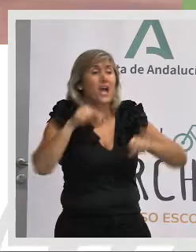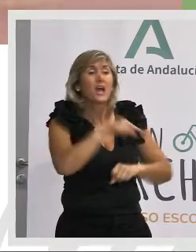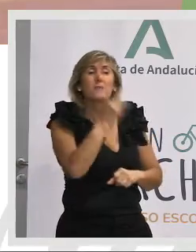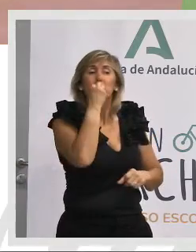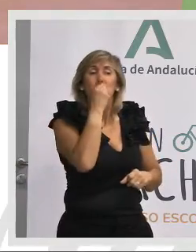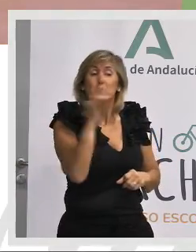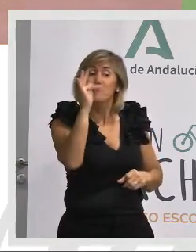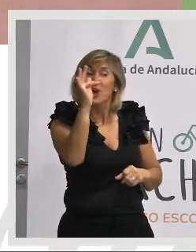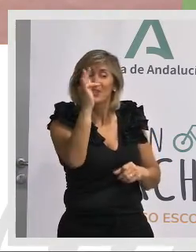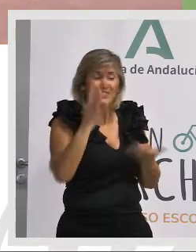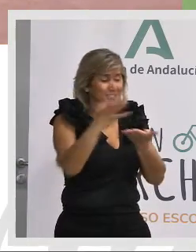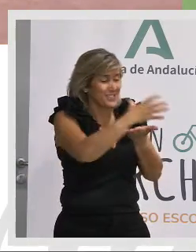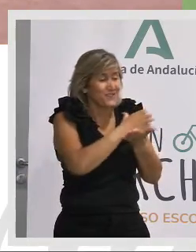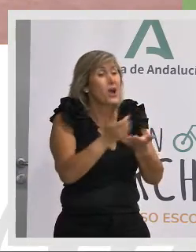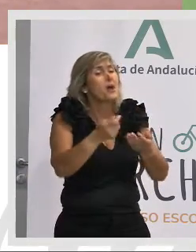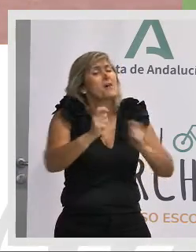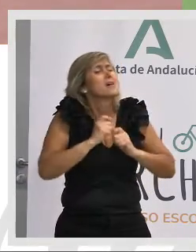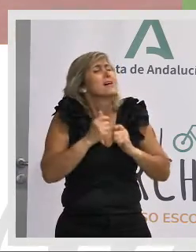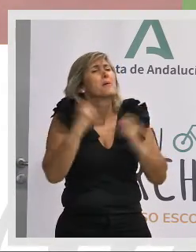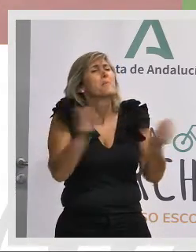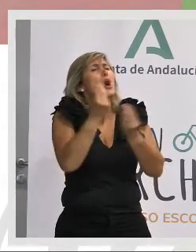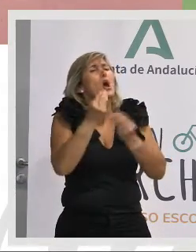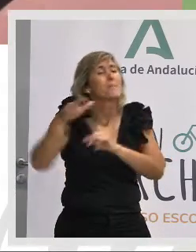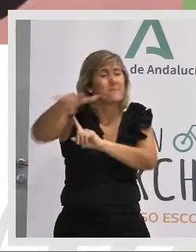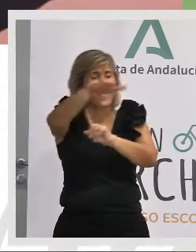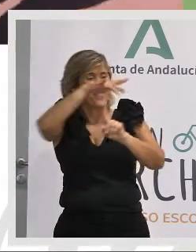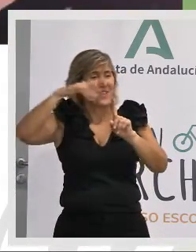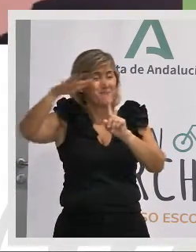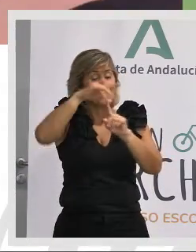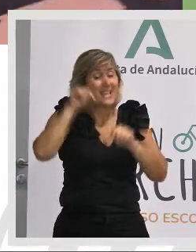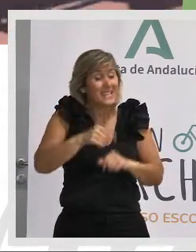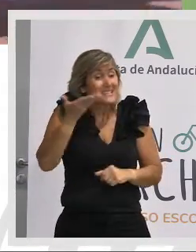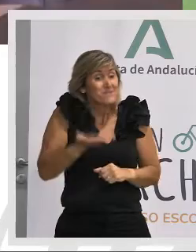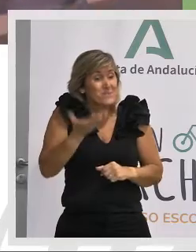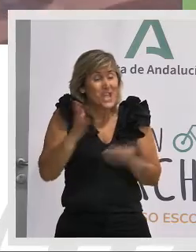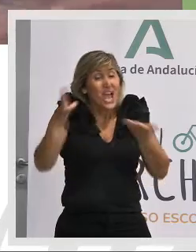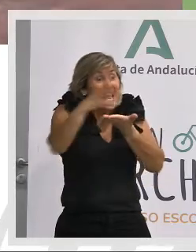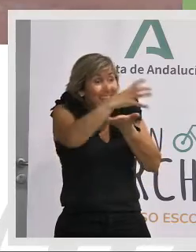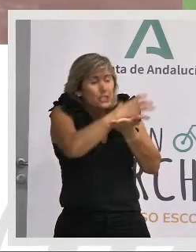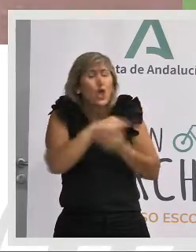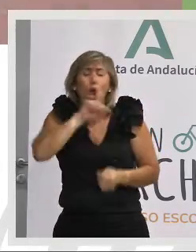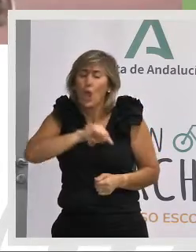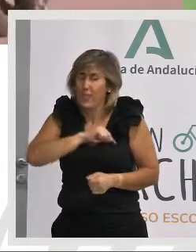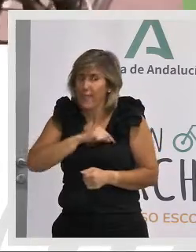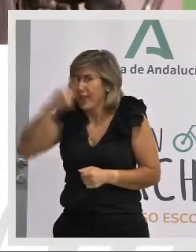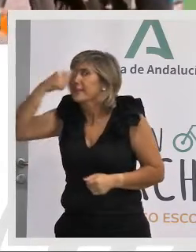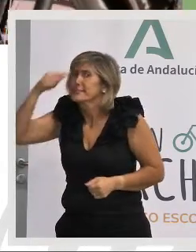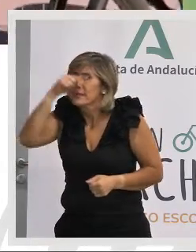nuestra salud y además mejora el medio ambiente. Es muy importante que todos seamos conscientes de esto.